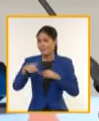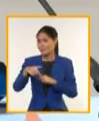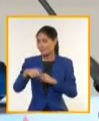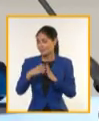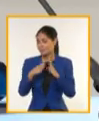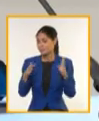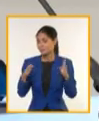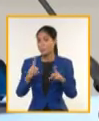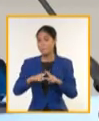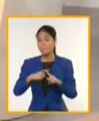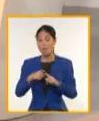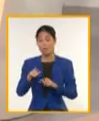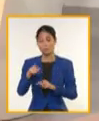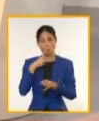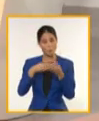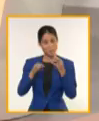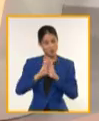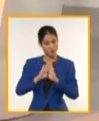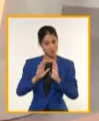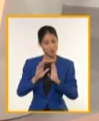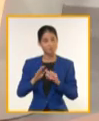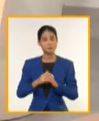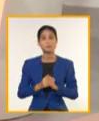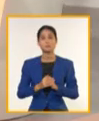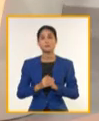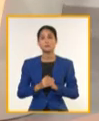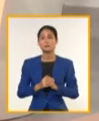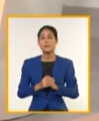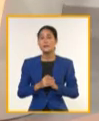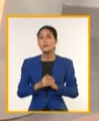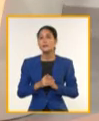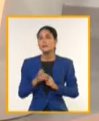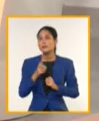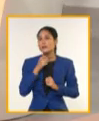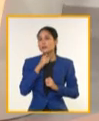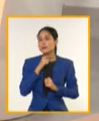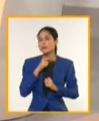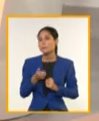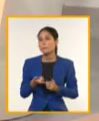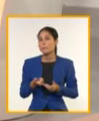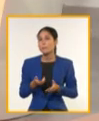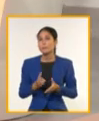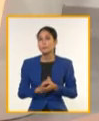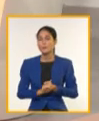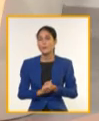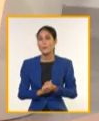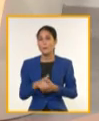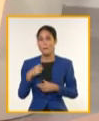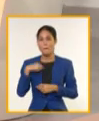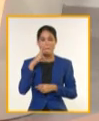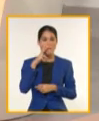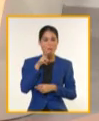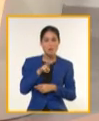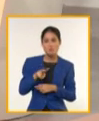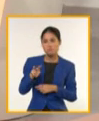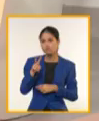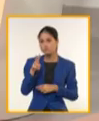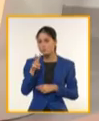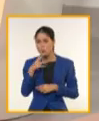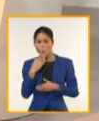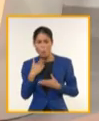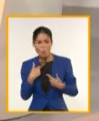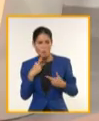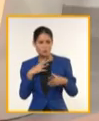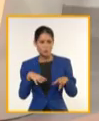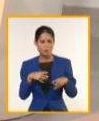bien señalabas, pasa a ser más determinante en la misma medida que estamos observando todos estos otros fenómenos. Por